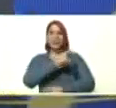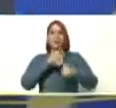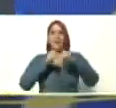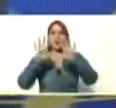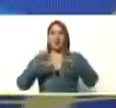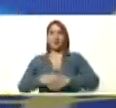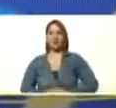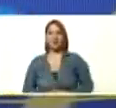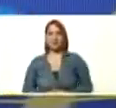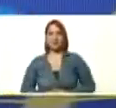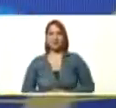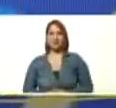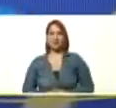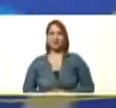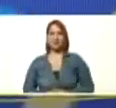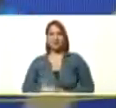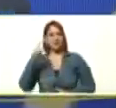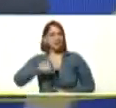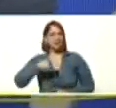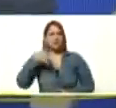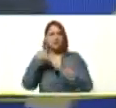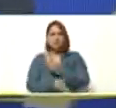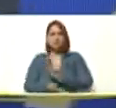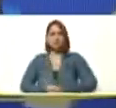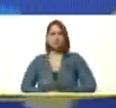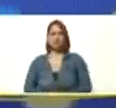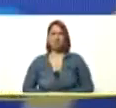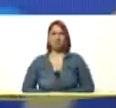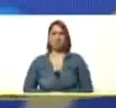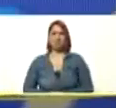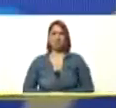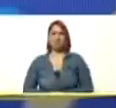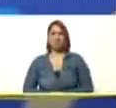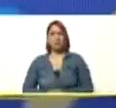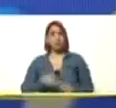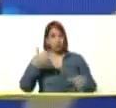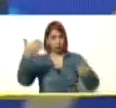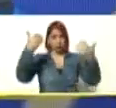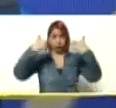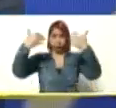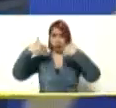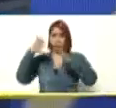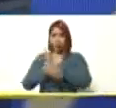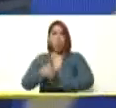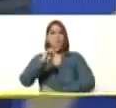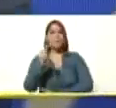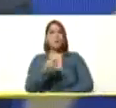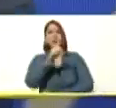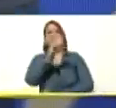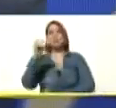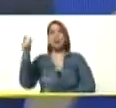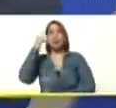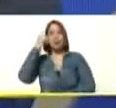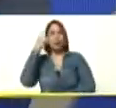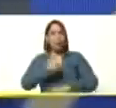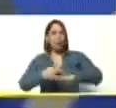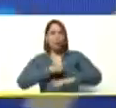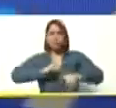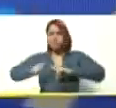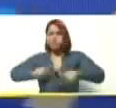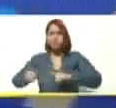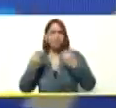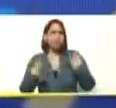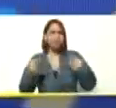recibe la necesidad, me da a mí una orientación también en los primeros 100 días de gobierno. Ese, como